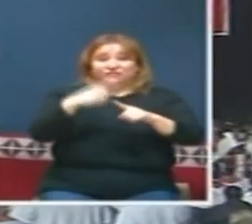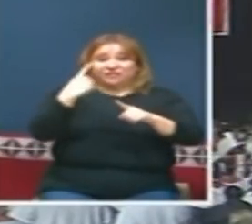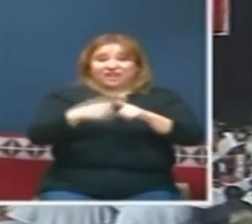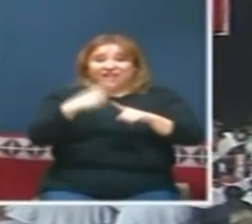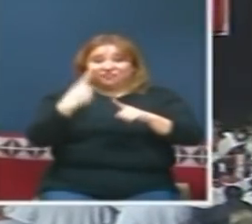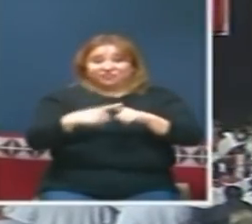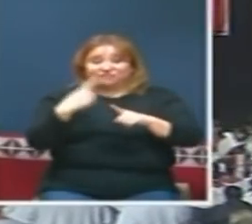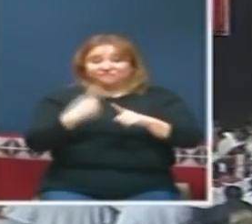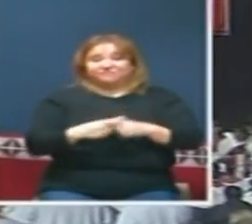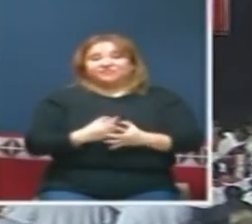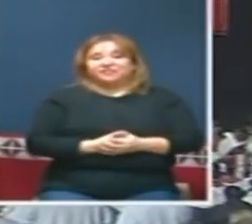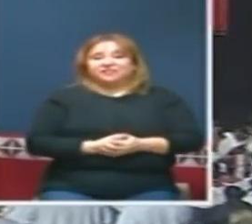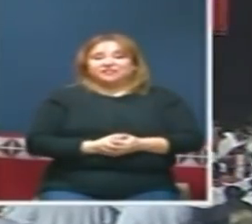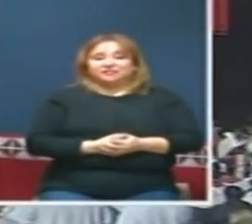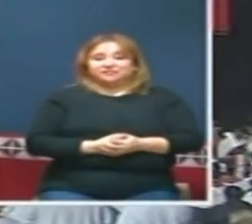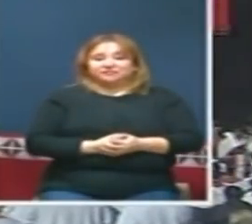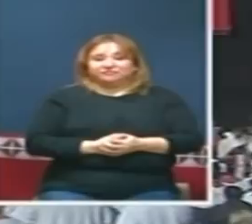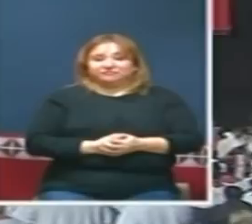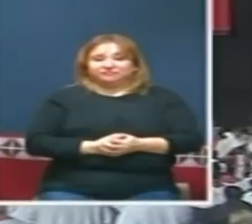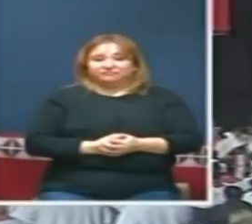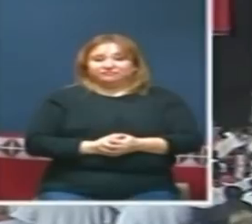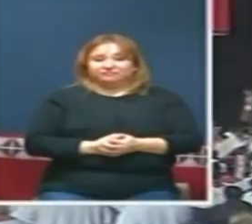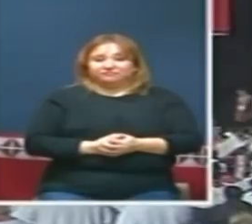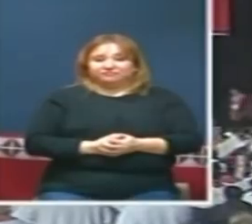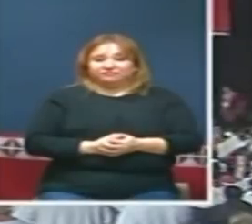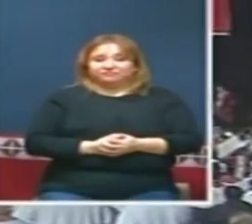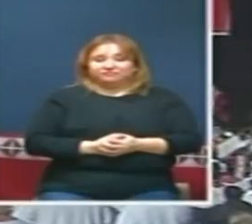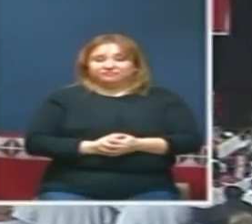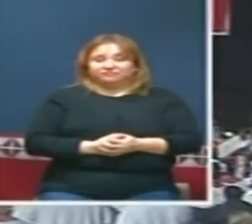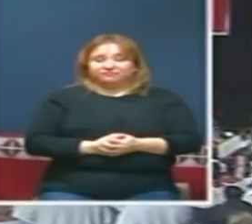los sentimientos de la religiosidad, ¿sí?